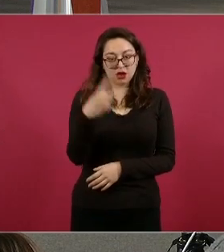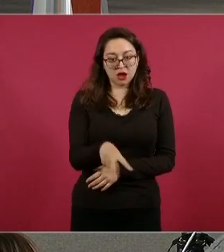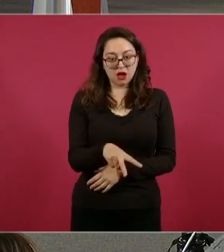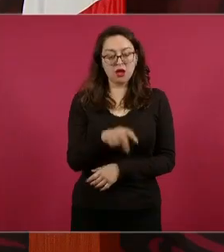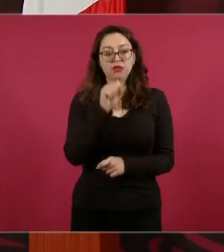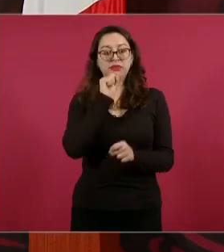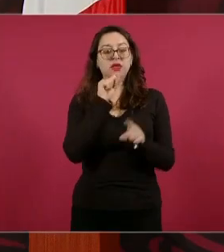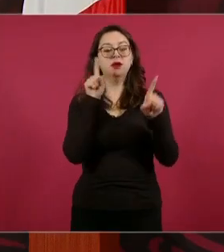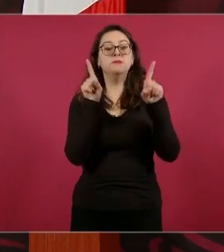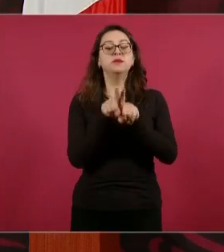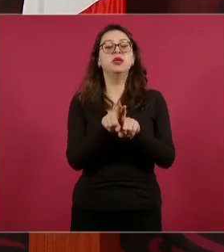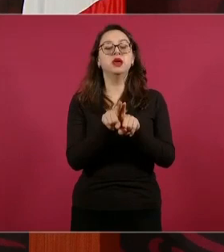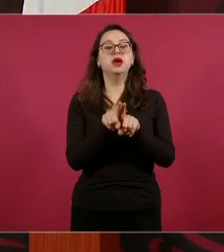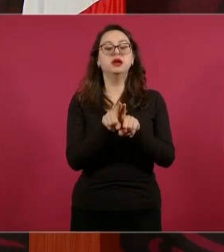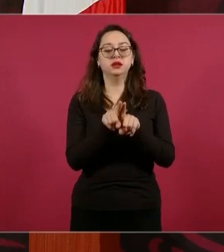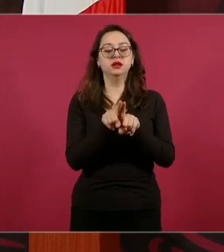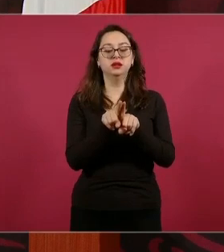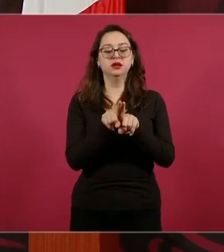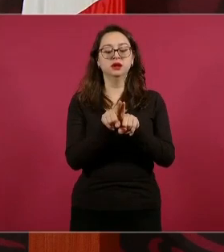hacia